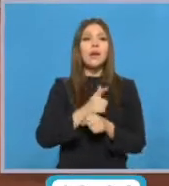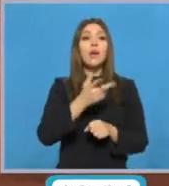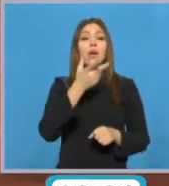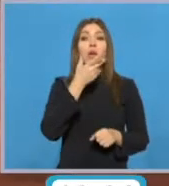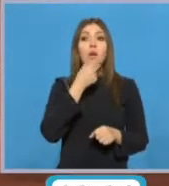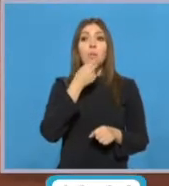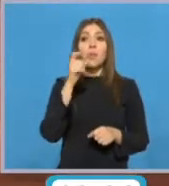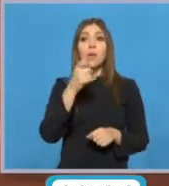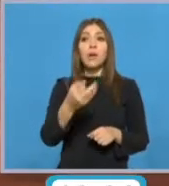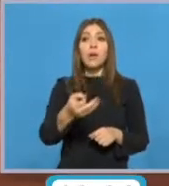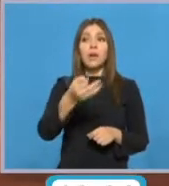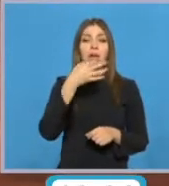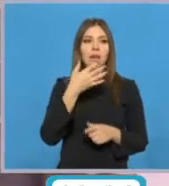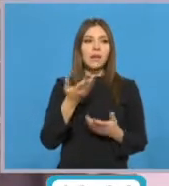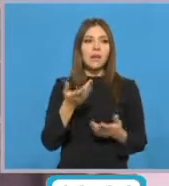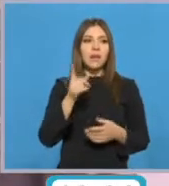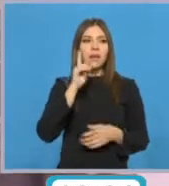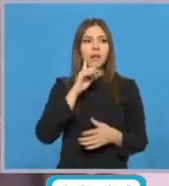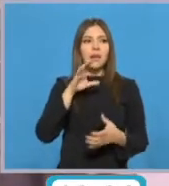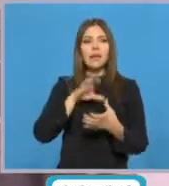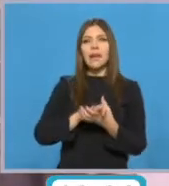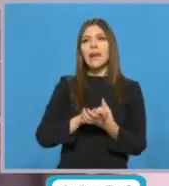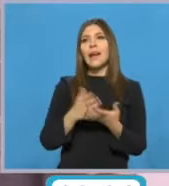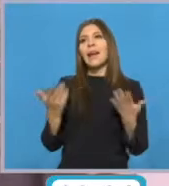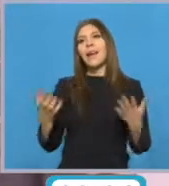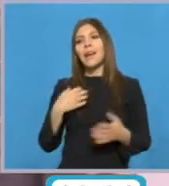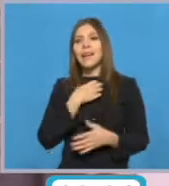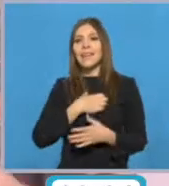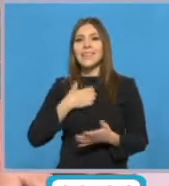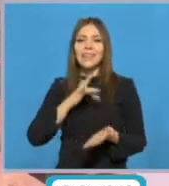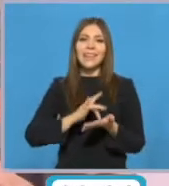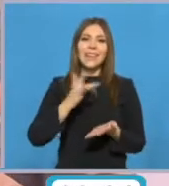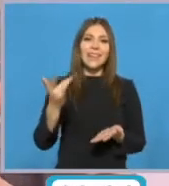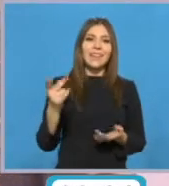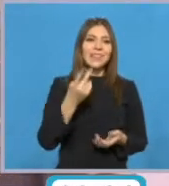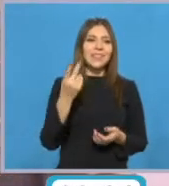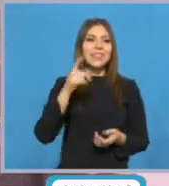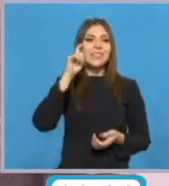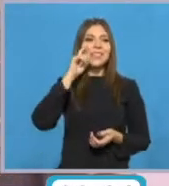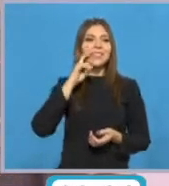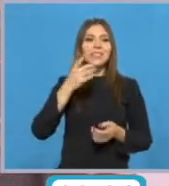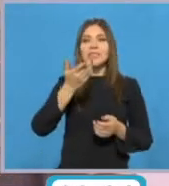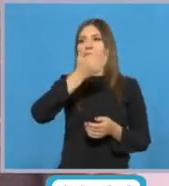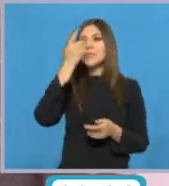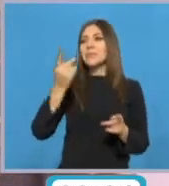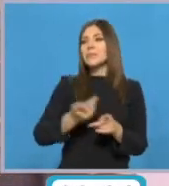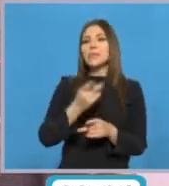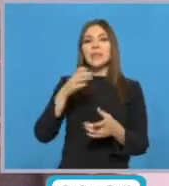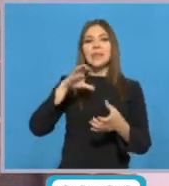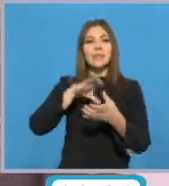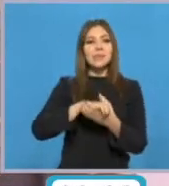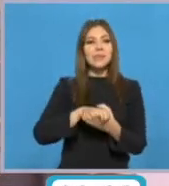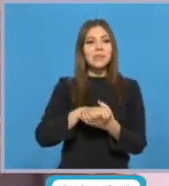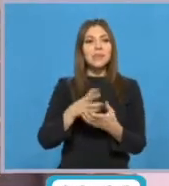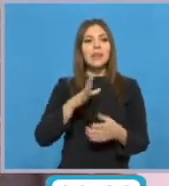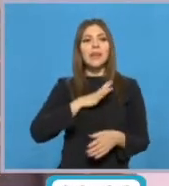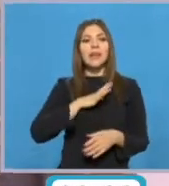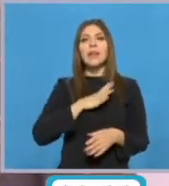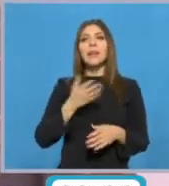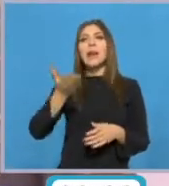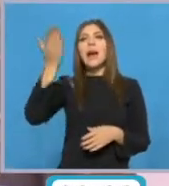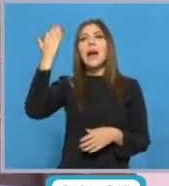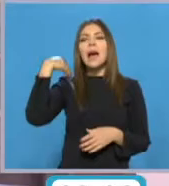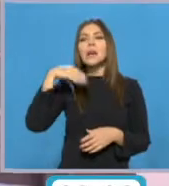que la tomaban, bueno, pues las señoras esposas venían muy agradecidas. Sí. Decían, no A la sé qué consulta pasa, llegaban muy pero mi felices. marido tiene erecciones que